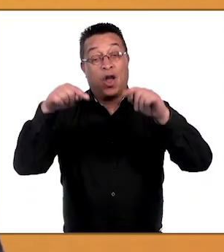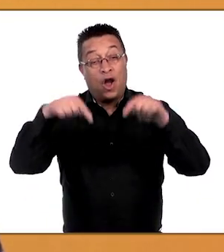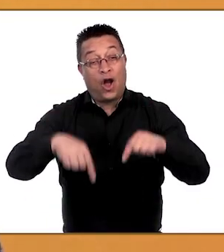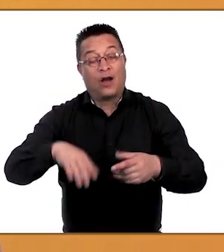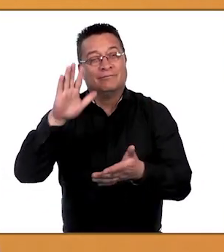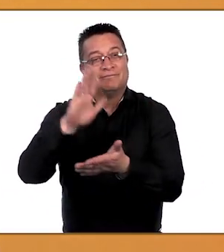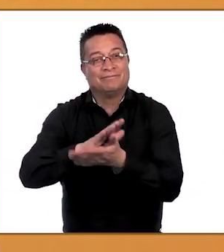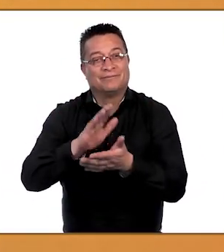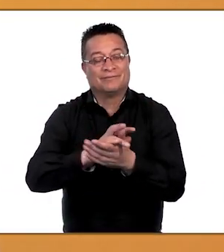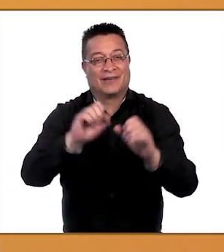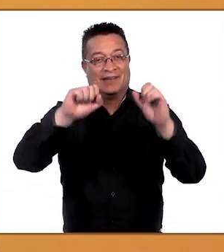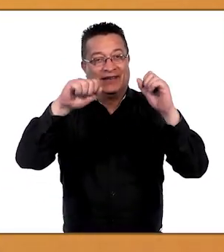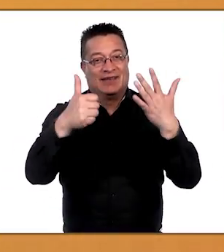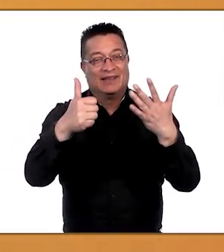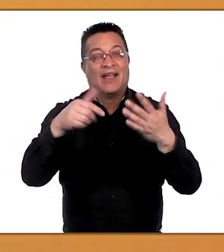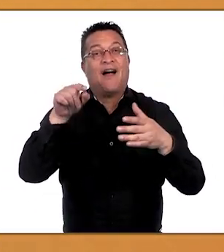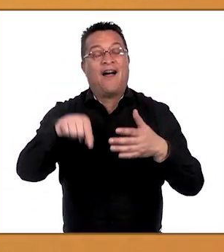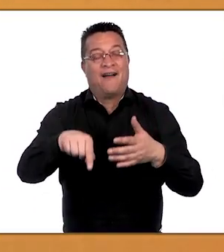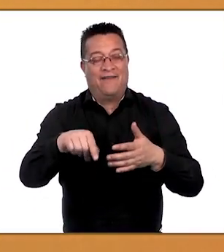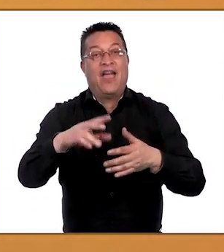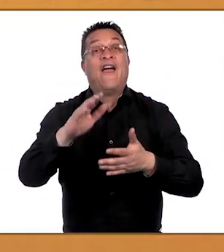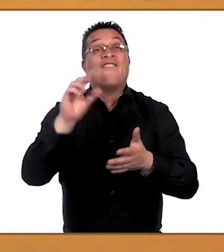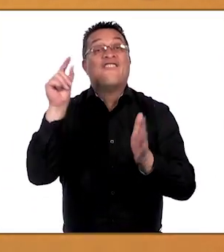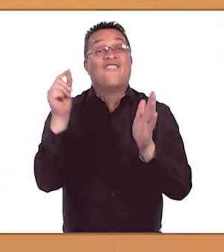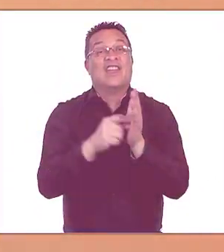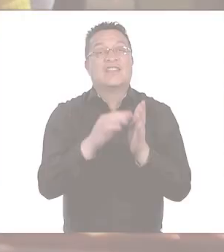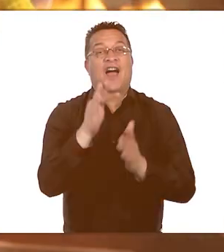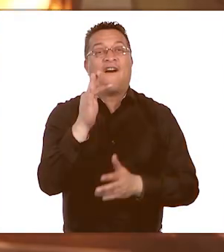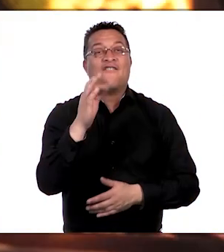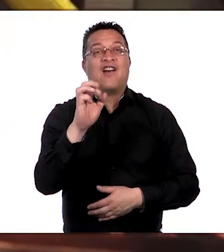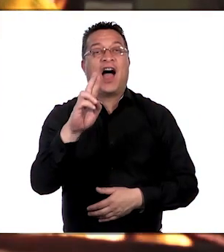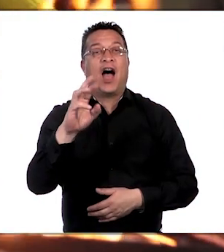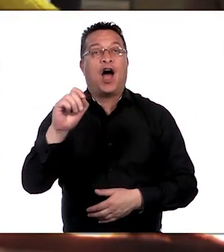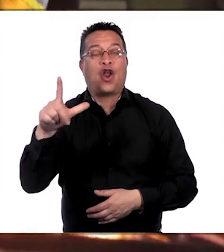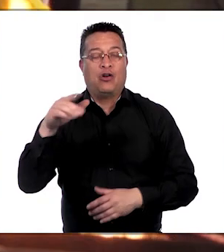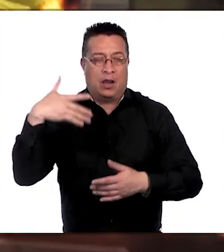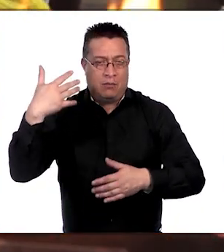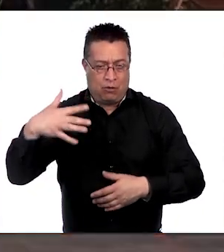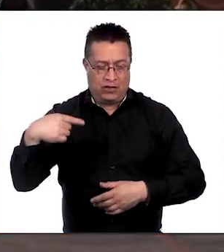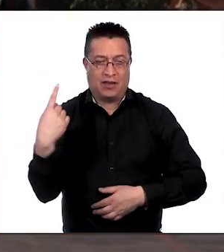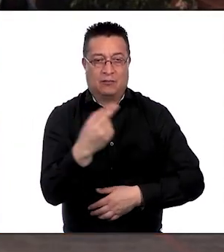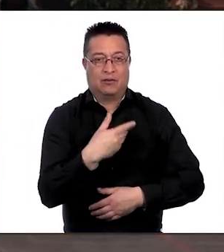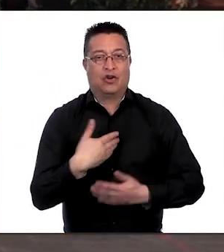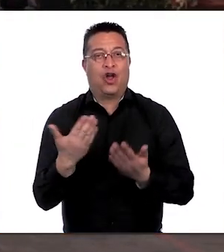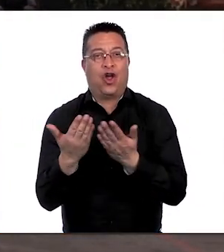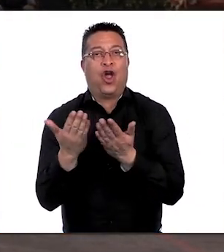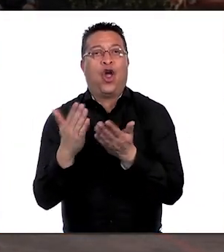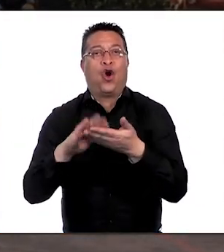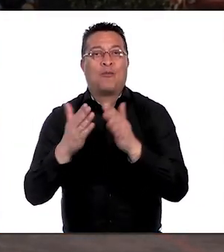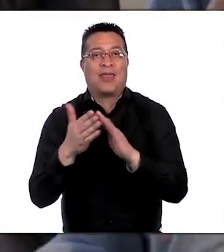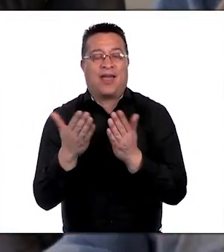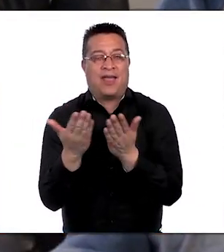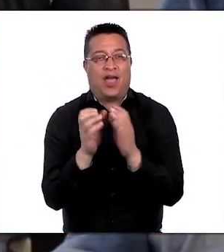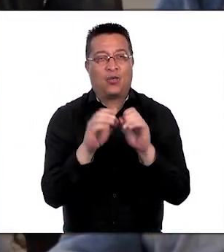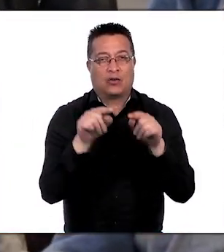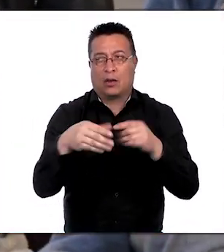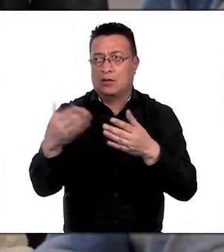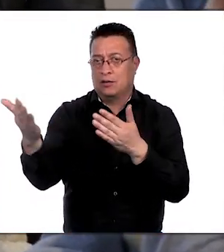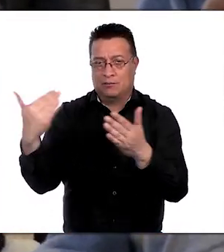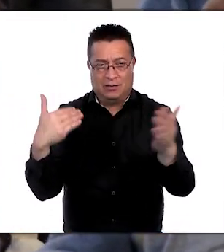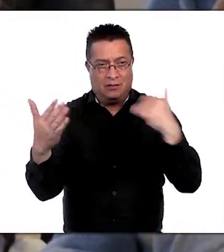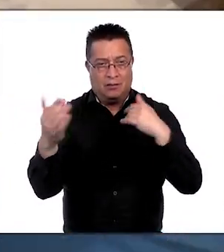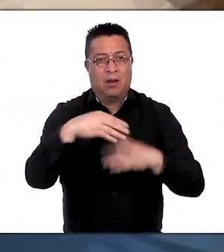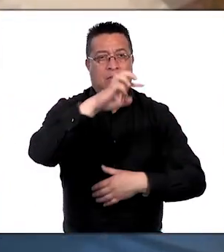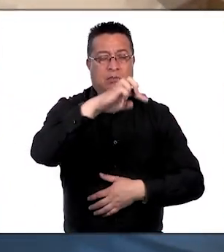hoy día estamos celebrando nuestra sexta fiesta del Farol, que es una actividad muy importante para nosotros como comunidad educativa. En esta oportunidad invitamos a todos